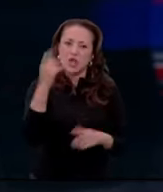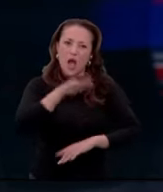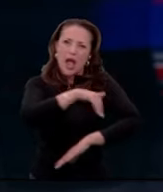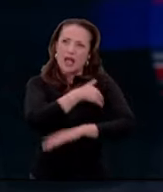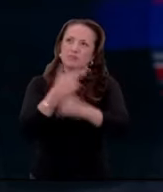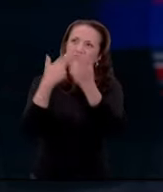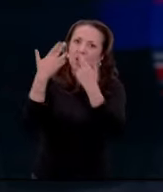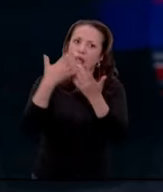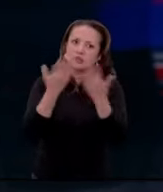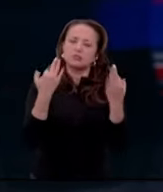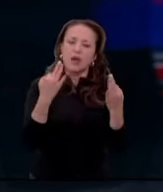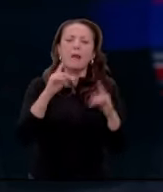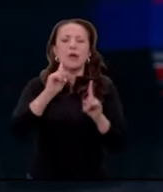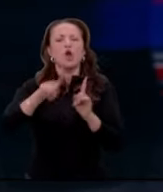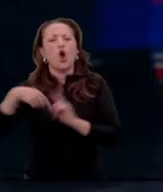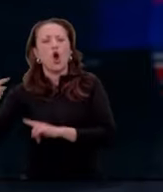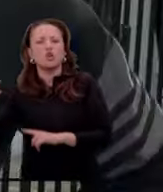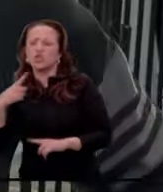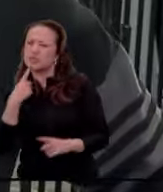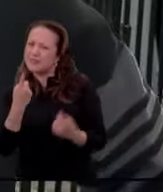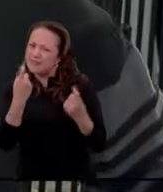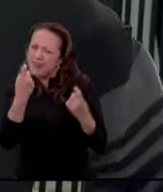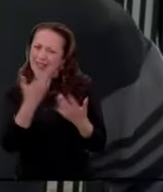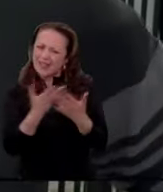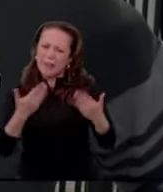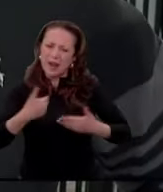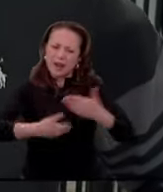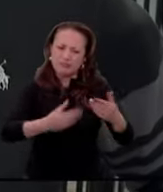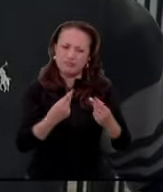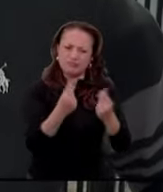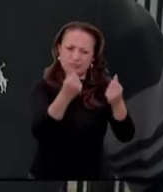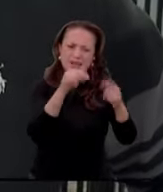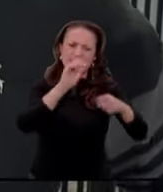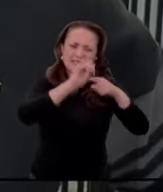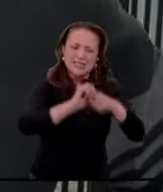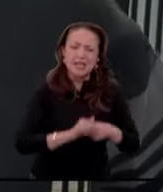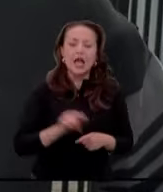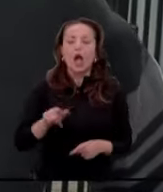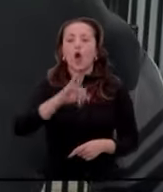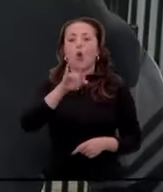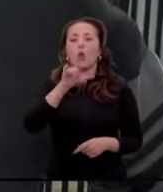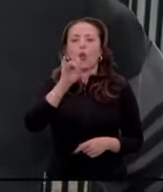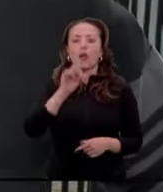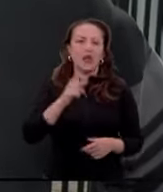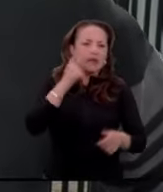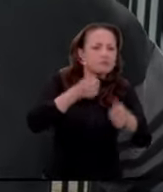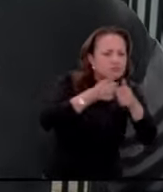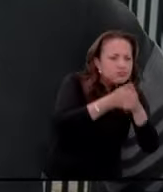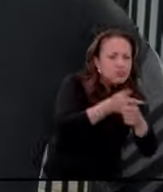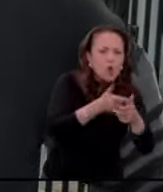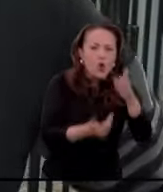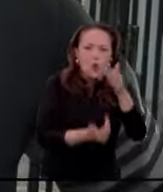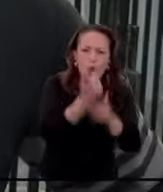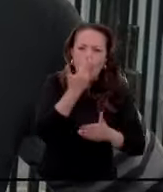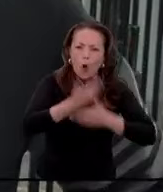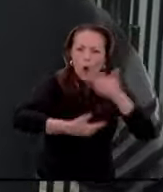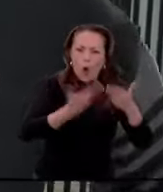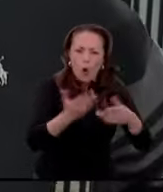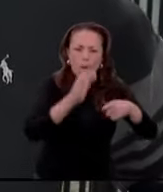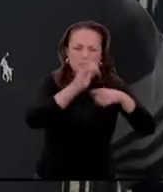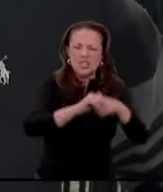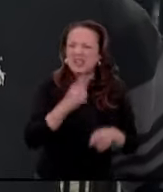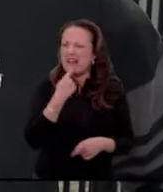algunas herramientas al sistema para agilizar las citas. Julián Ríos le ha estado haciendo seguimiento a este nuevo modelo. Julián, ¿qué más dicen los